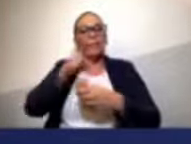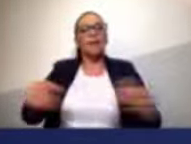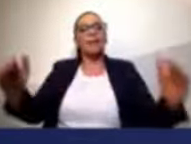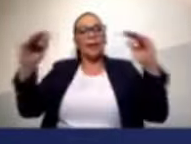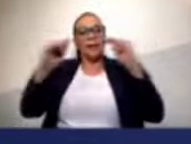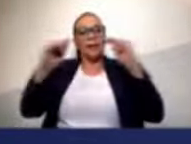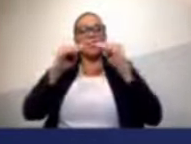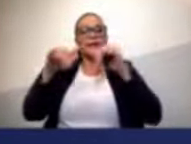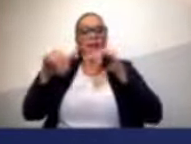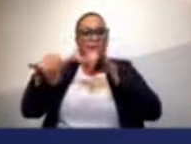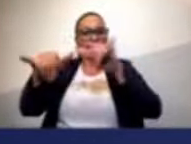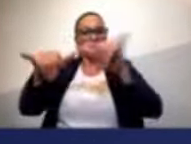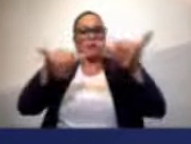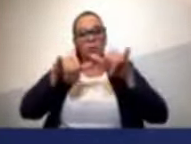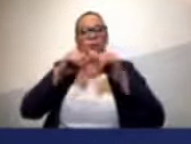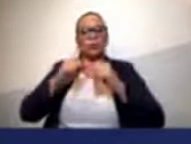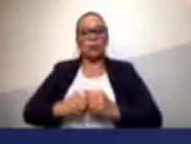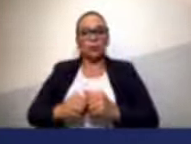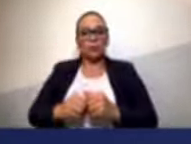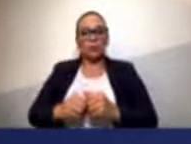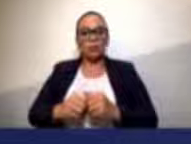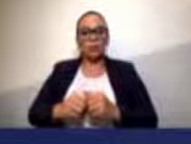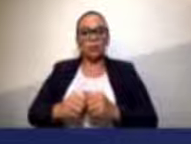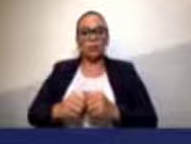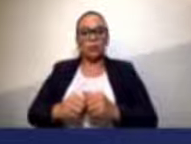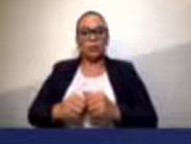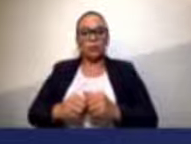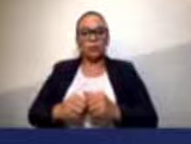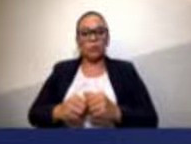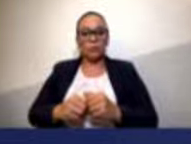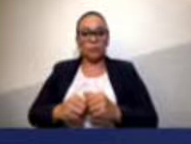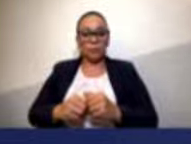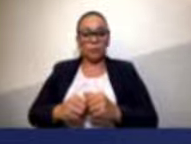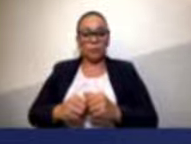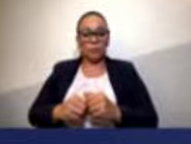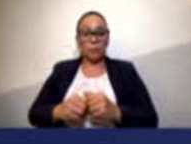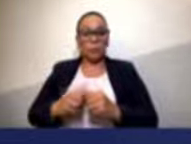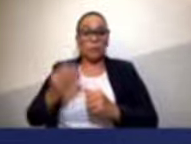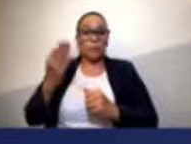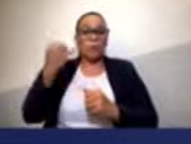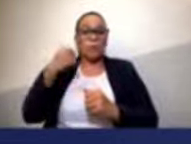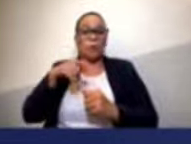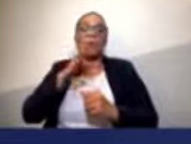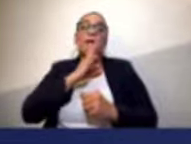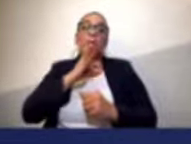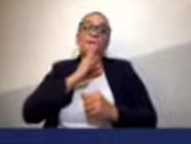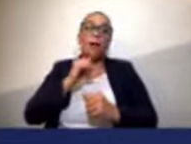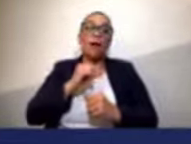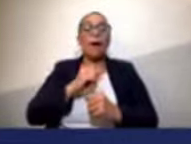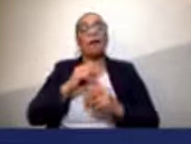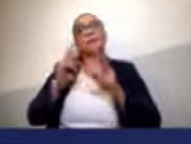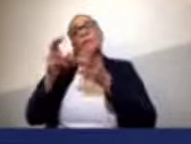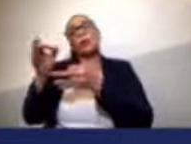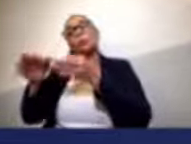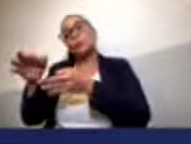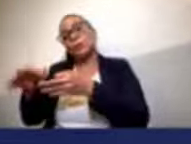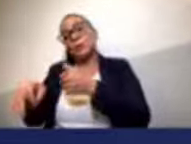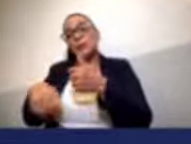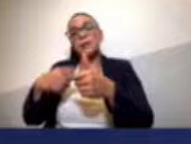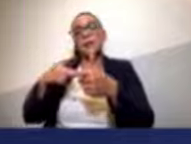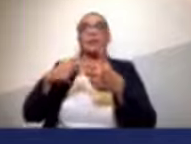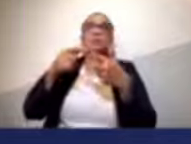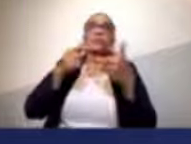equitativos. Porque antes de eso, hablar de justicia no